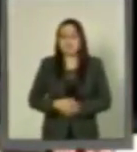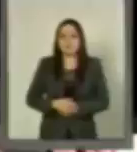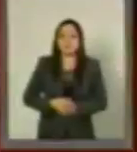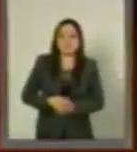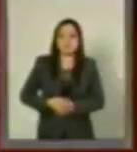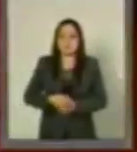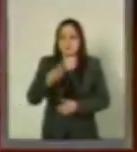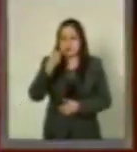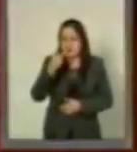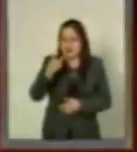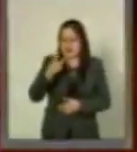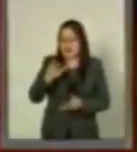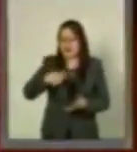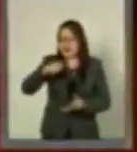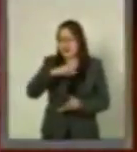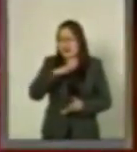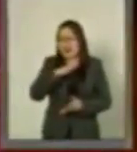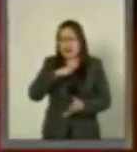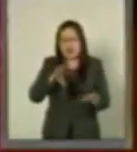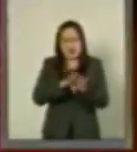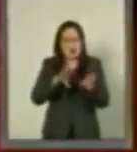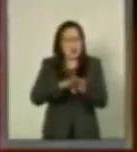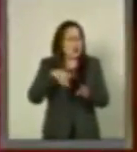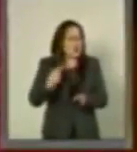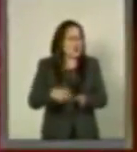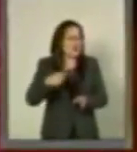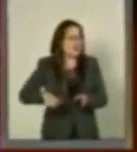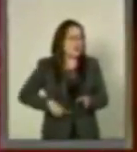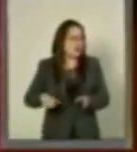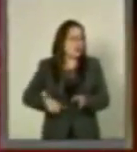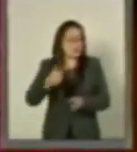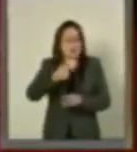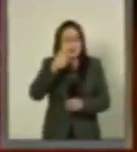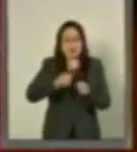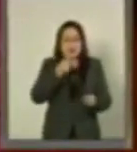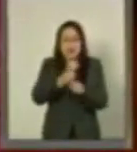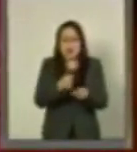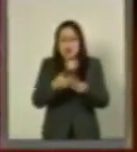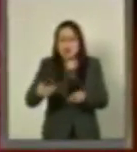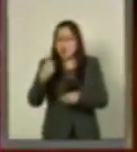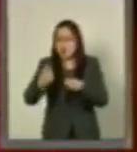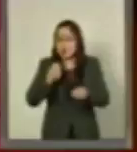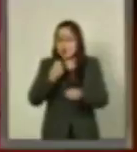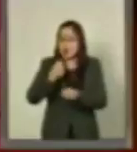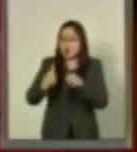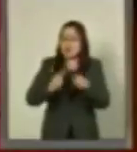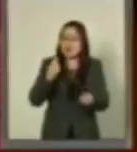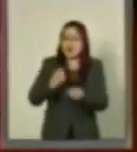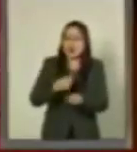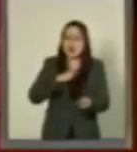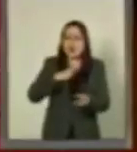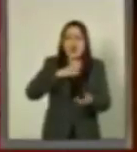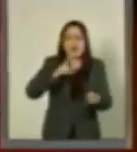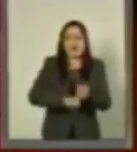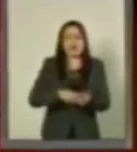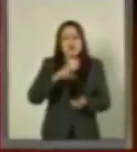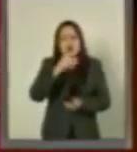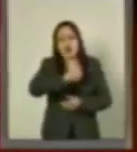un atropello, ya que en este sexenio cada mexicano ustedes lo endrogaron por 32 mil pesos.